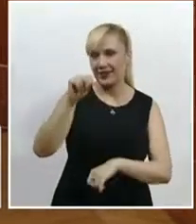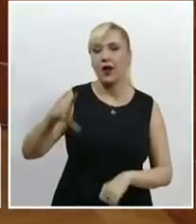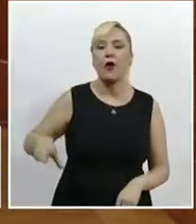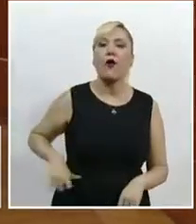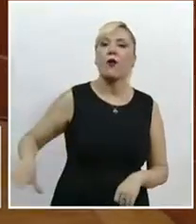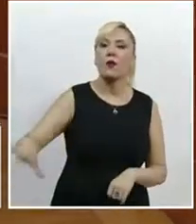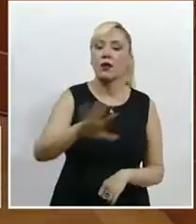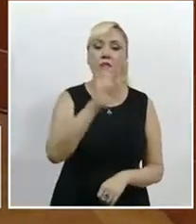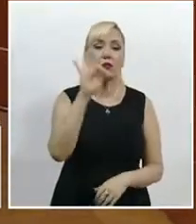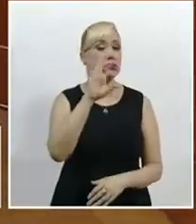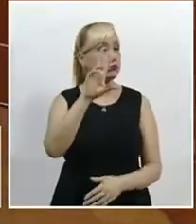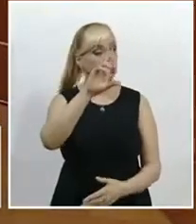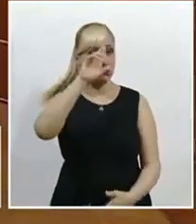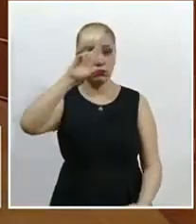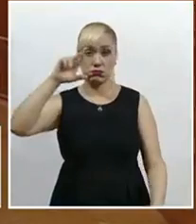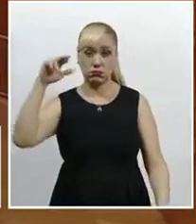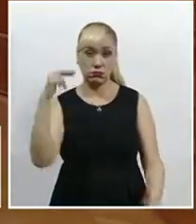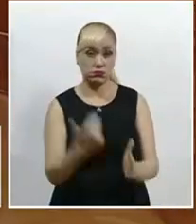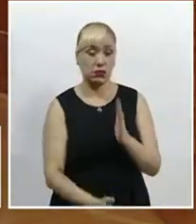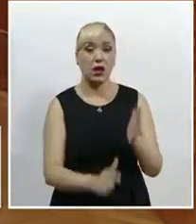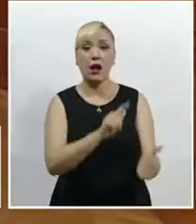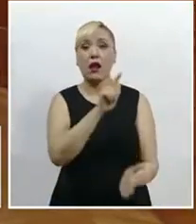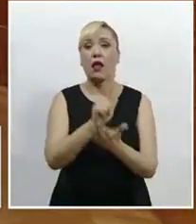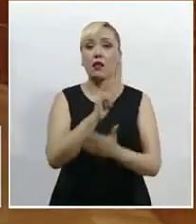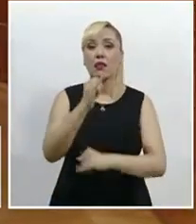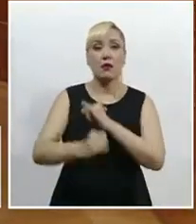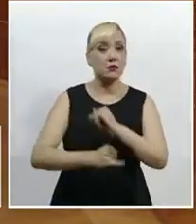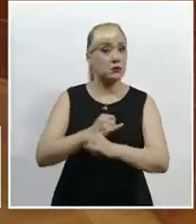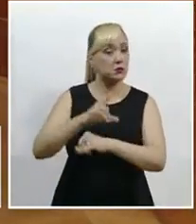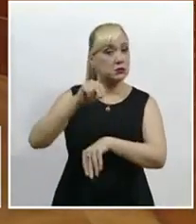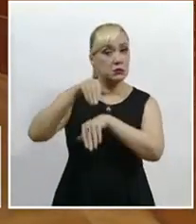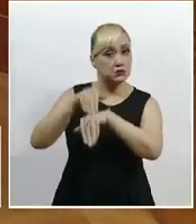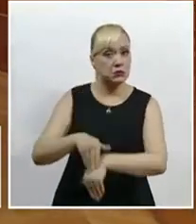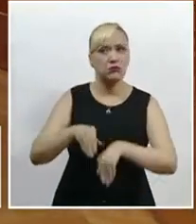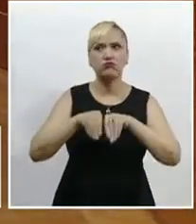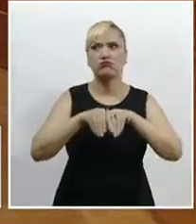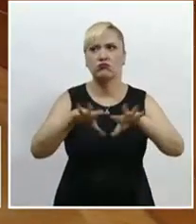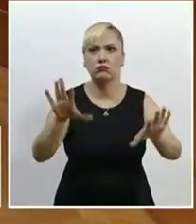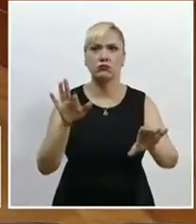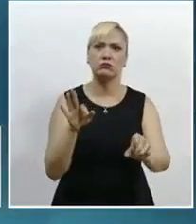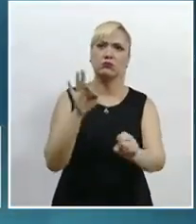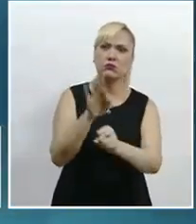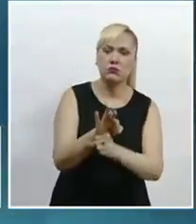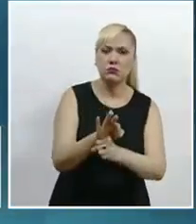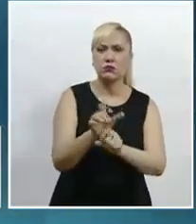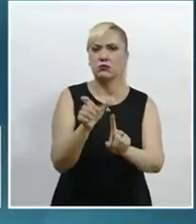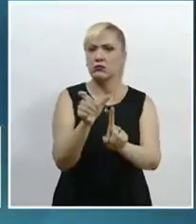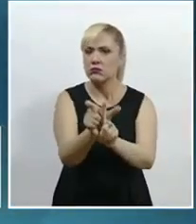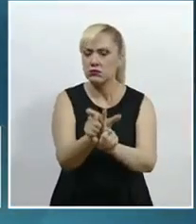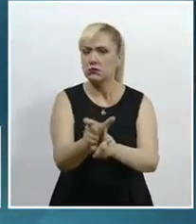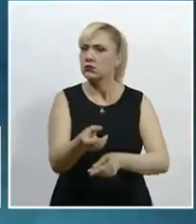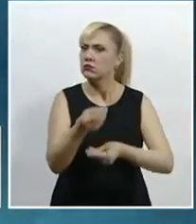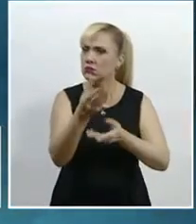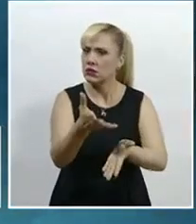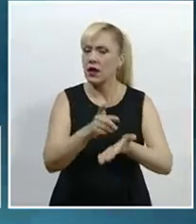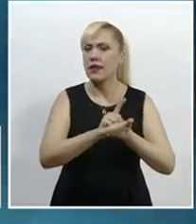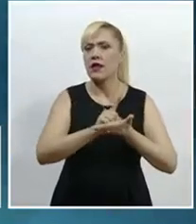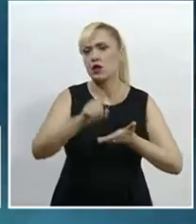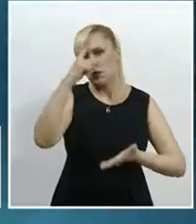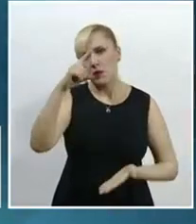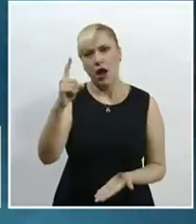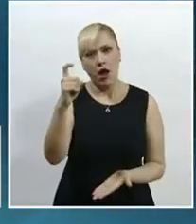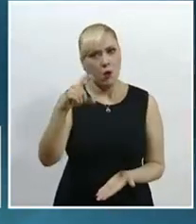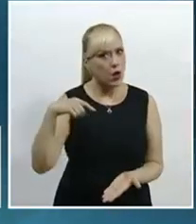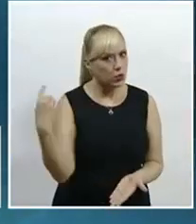sus deberes adoptados en convenios internacionales en materia de promoción, protección, defensa y garantía del derecho humano al